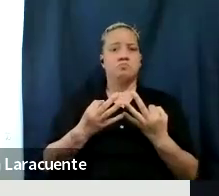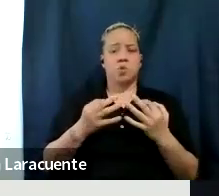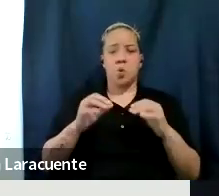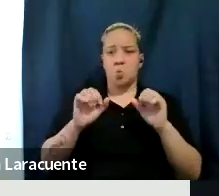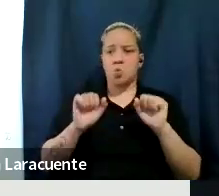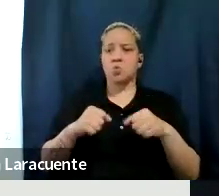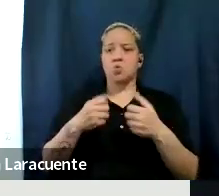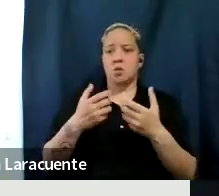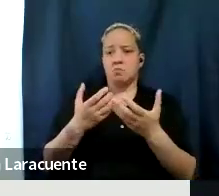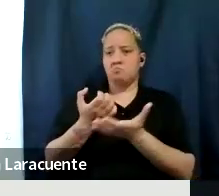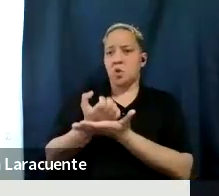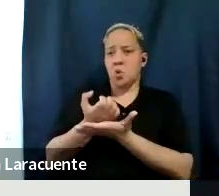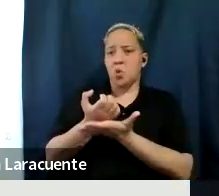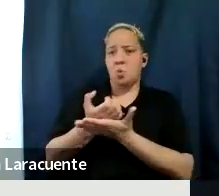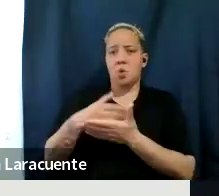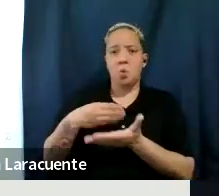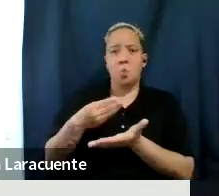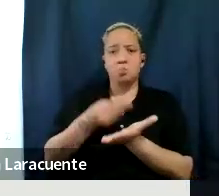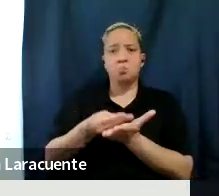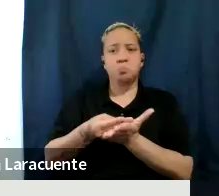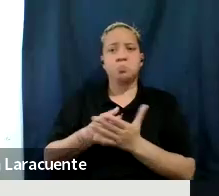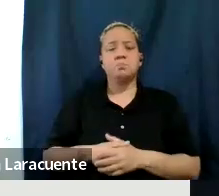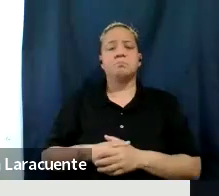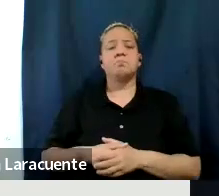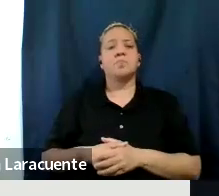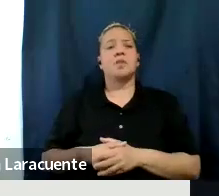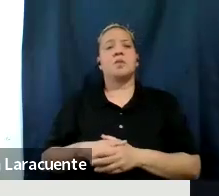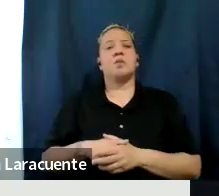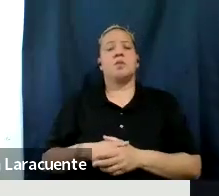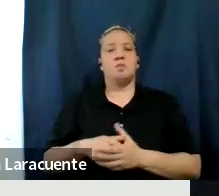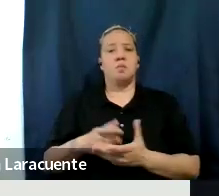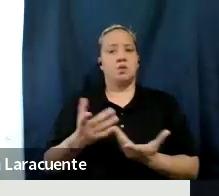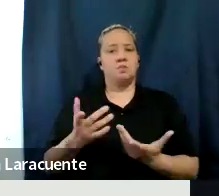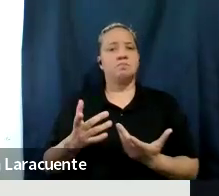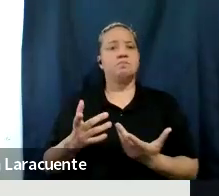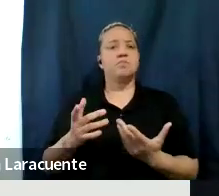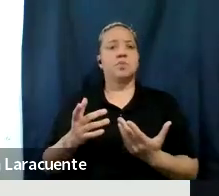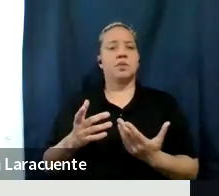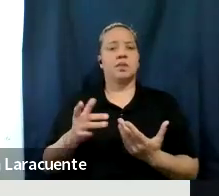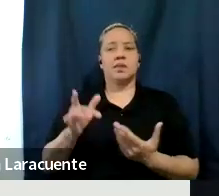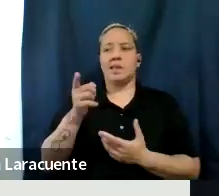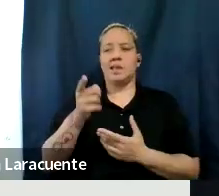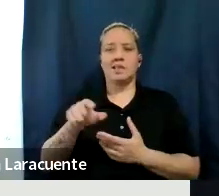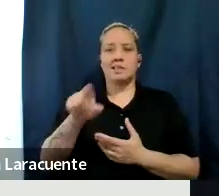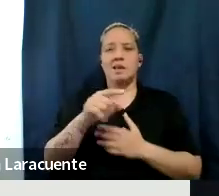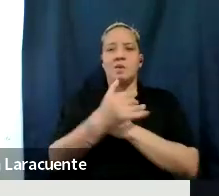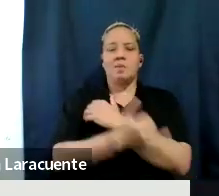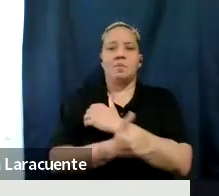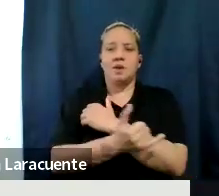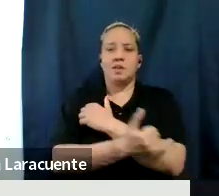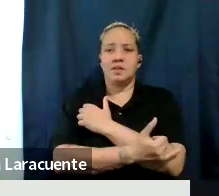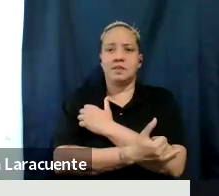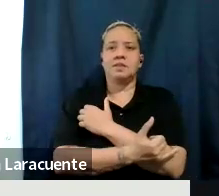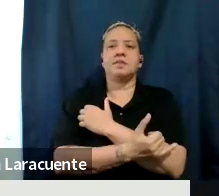posibilidades económicas, muy pronto Juan Ramón Jiménez empezará a tener noticias de aquellas naciones hermanas,